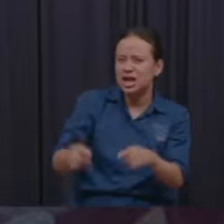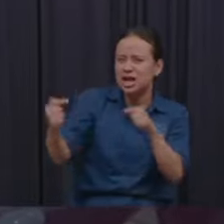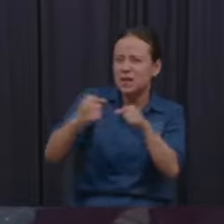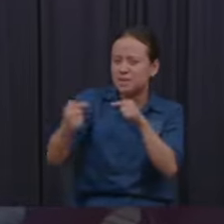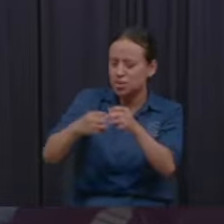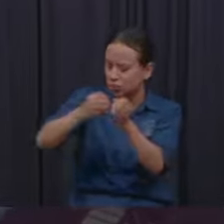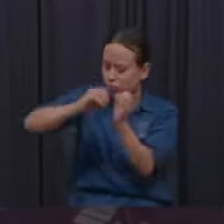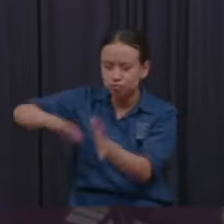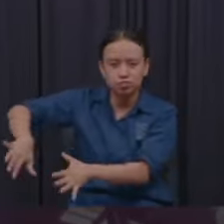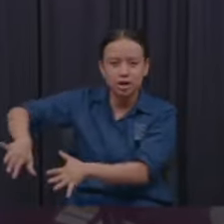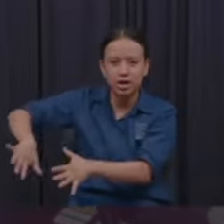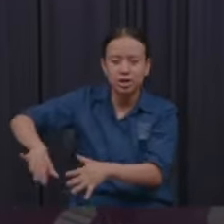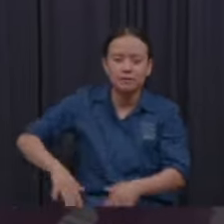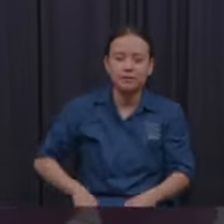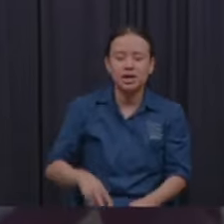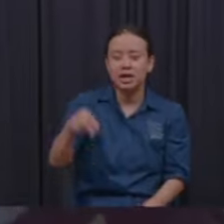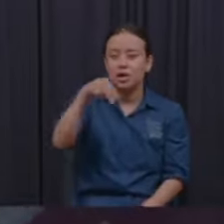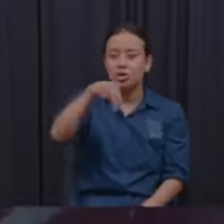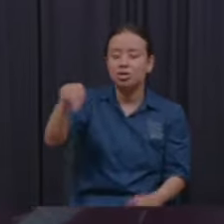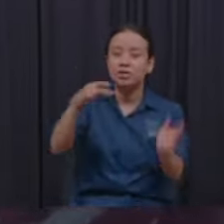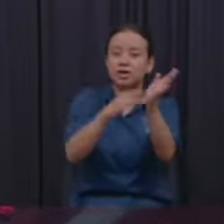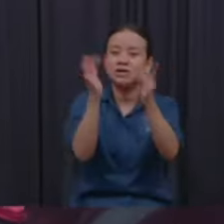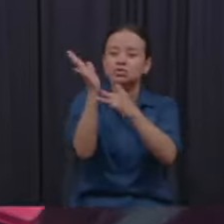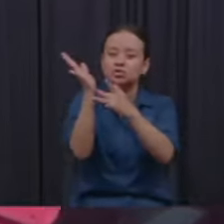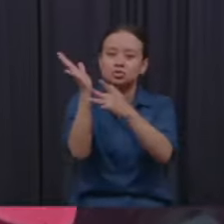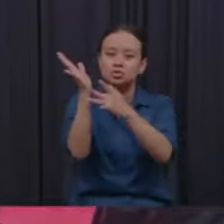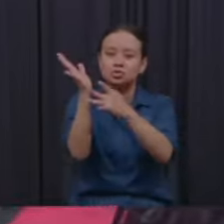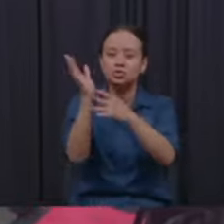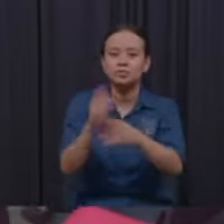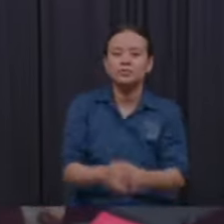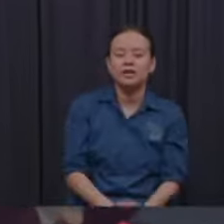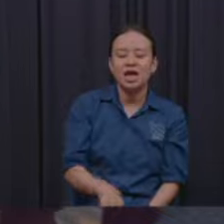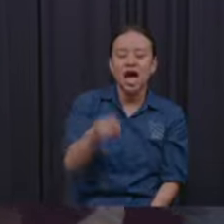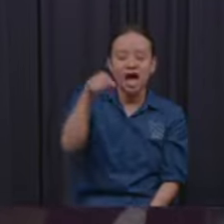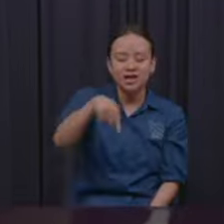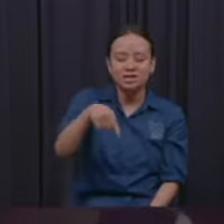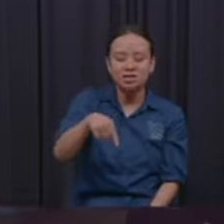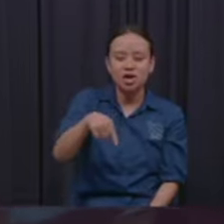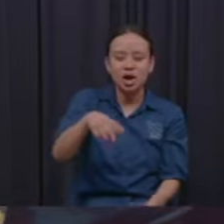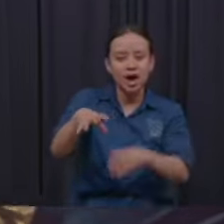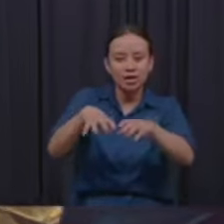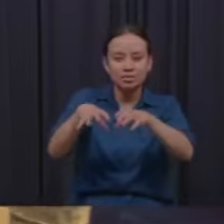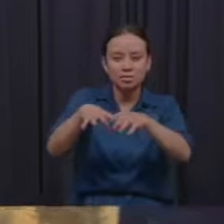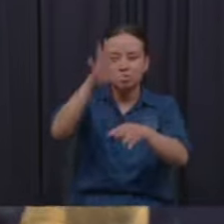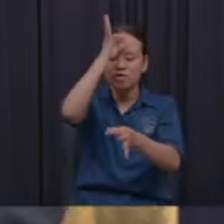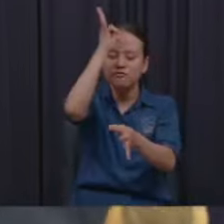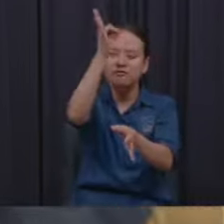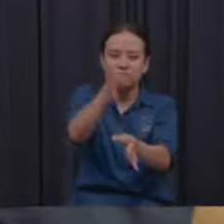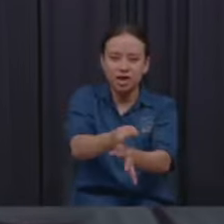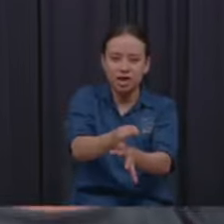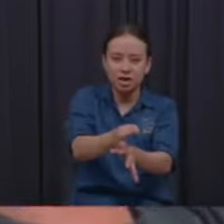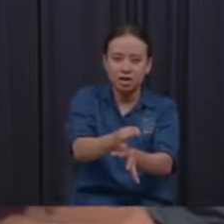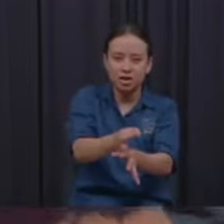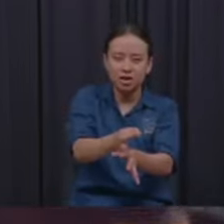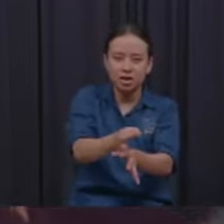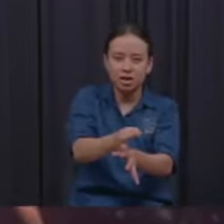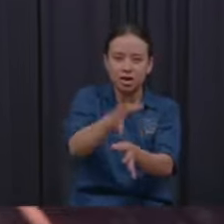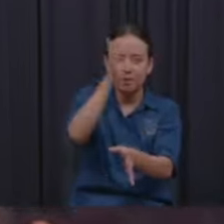nombre poderoso de Jesús. Mire, esto es por la fe. No sé si está el hermano de la batería, puedes hacer algo así como marcha.